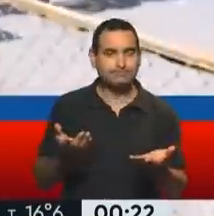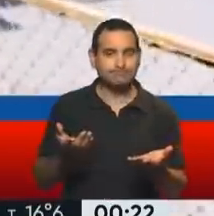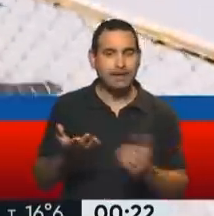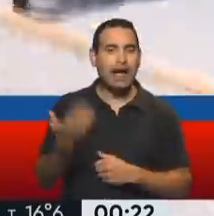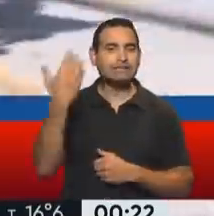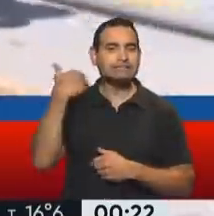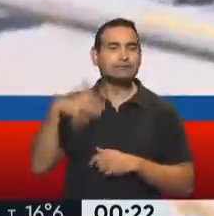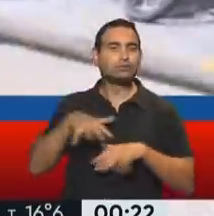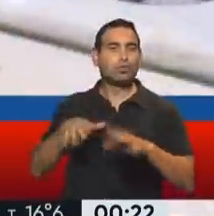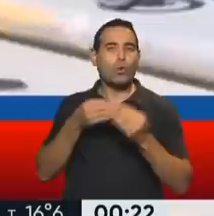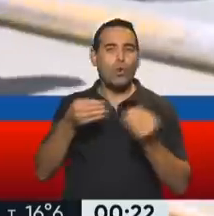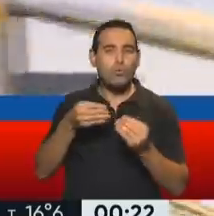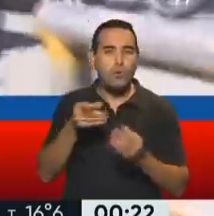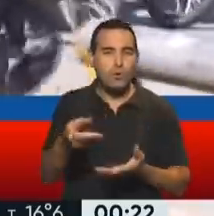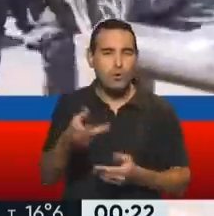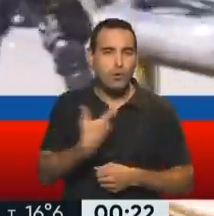cómo fue